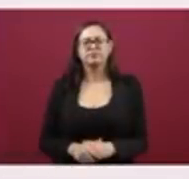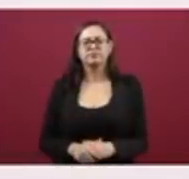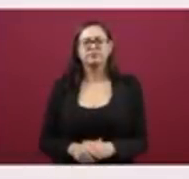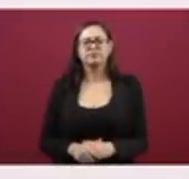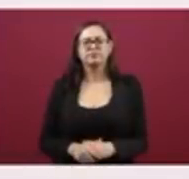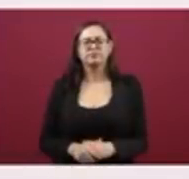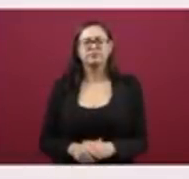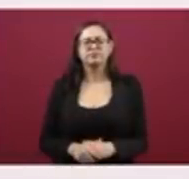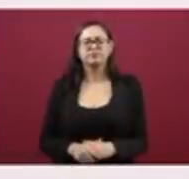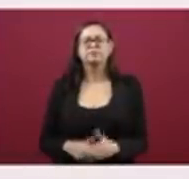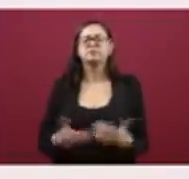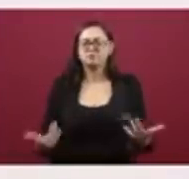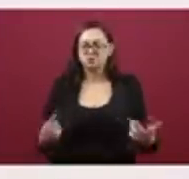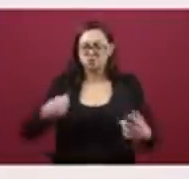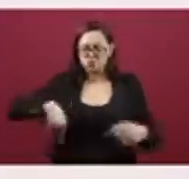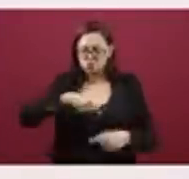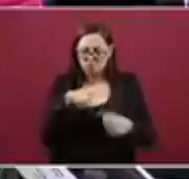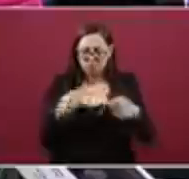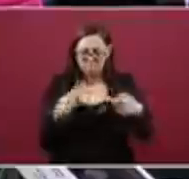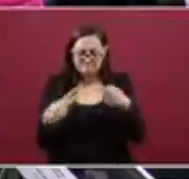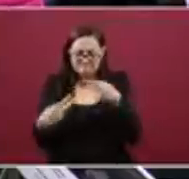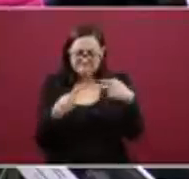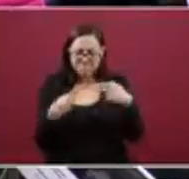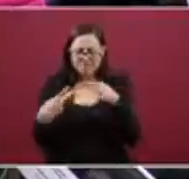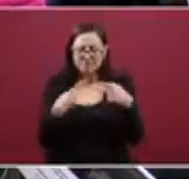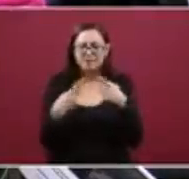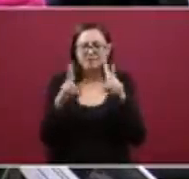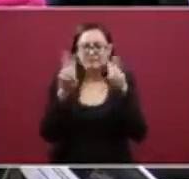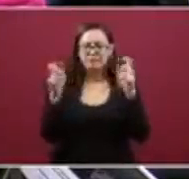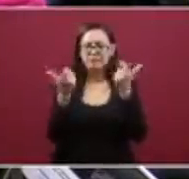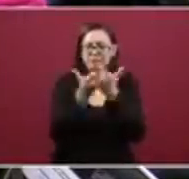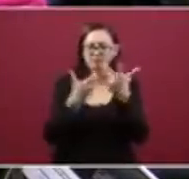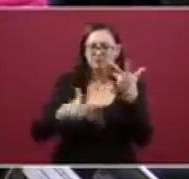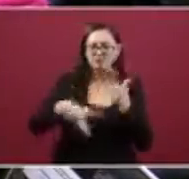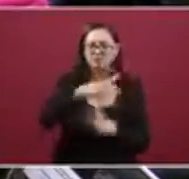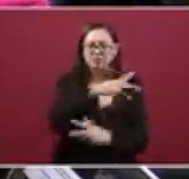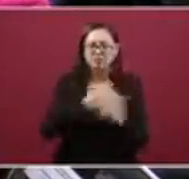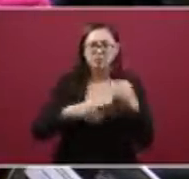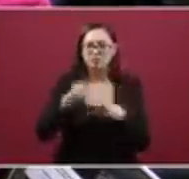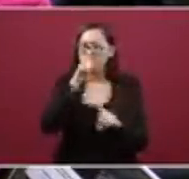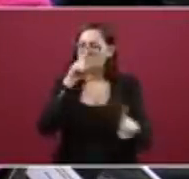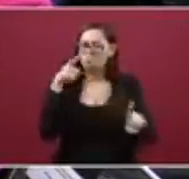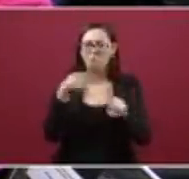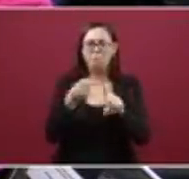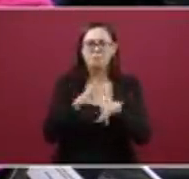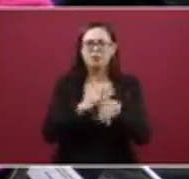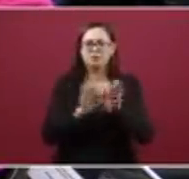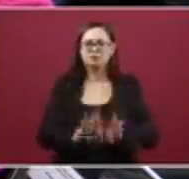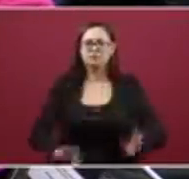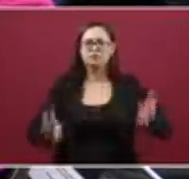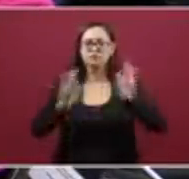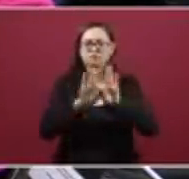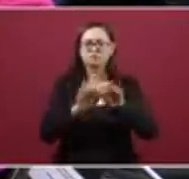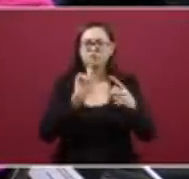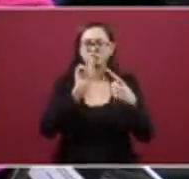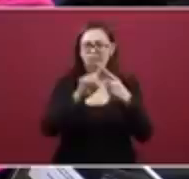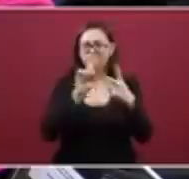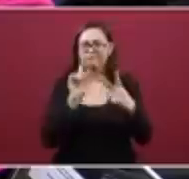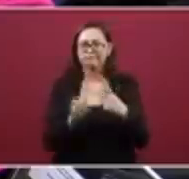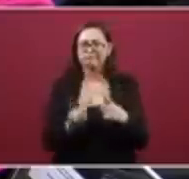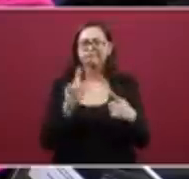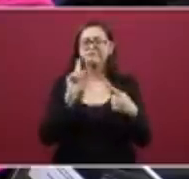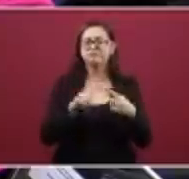nuestro plan económico en heces tiene acabar con la